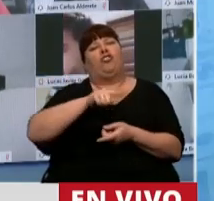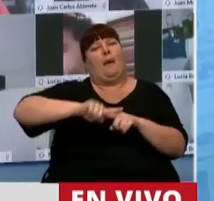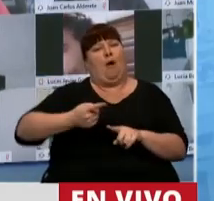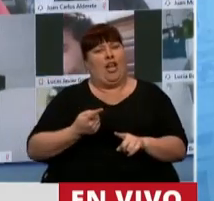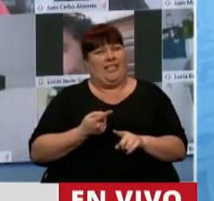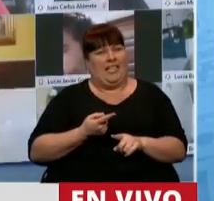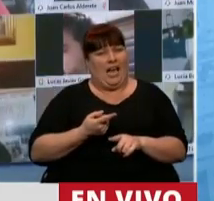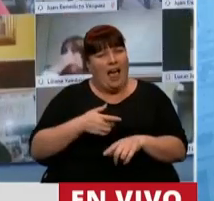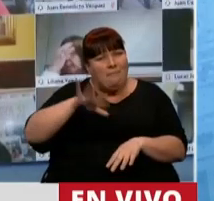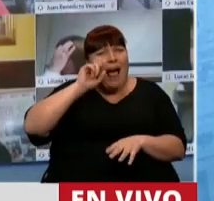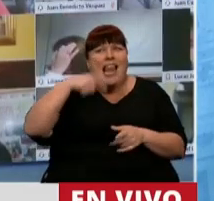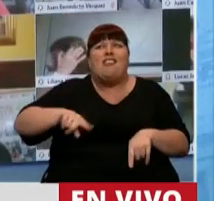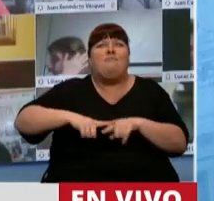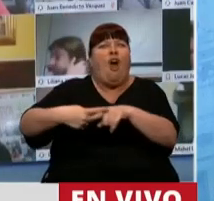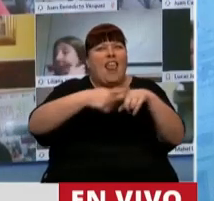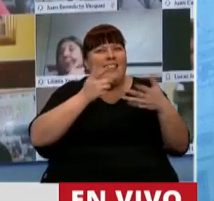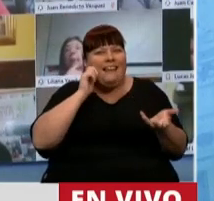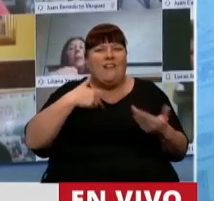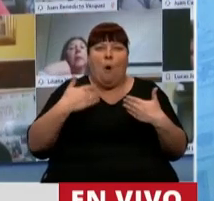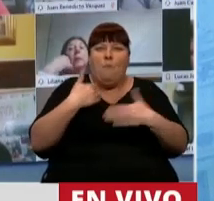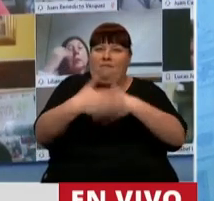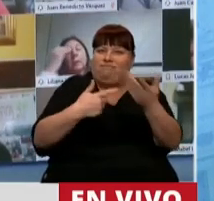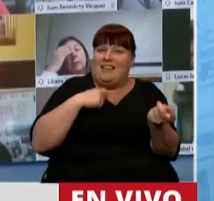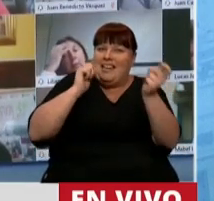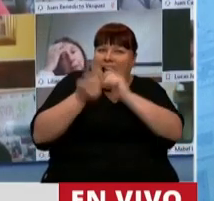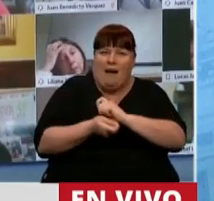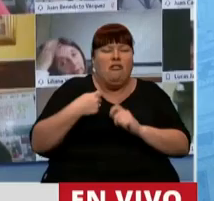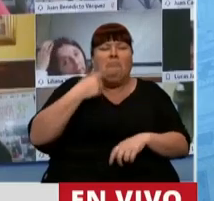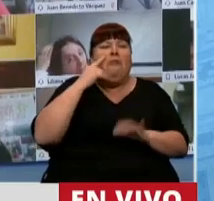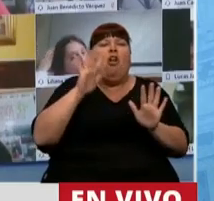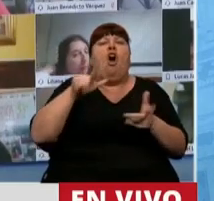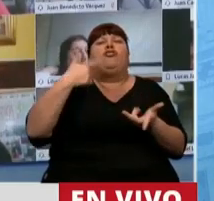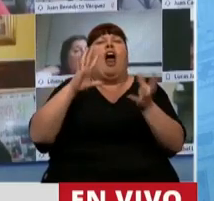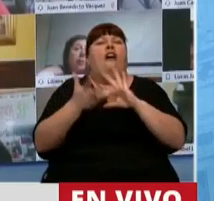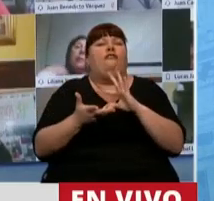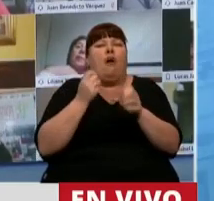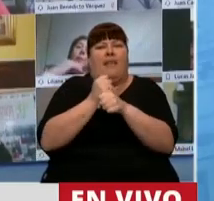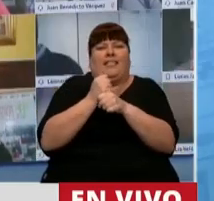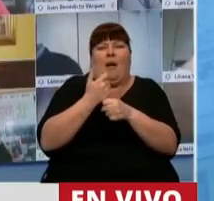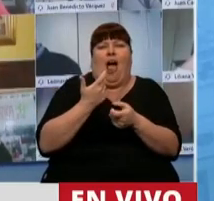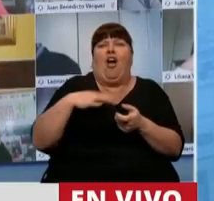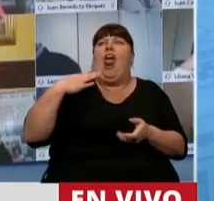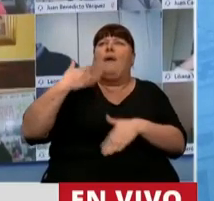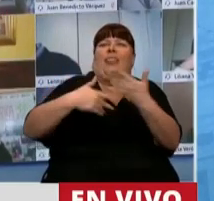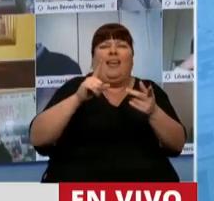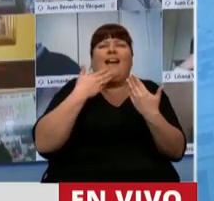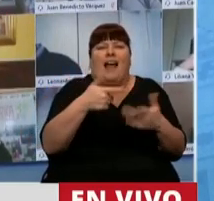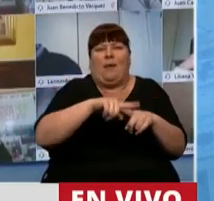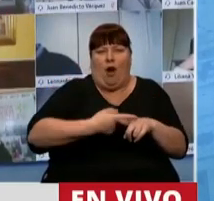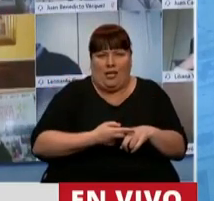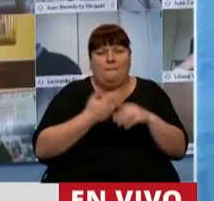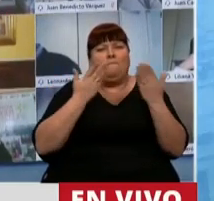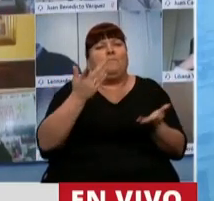política, que es lo más lindo que tenemos, que es lo que nos permite transformar. Nosotros no conocemos otra manera de ejercer la vida. Así que,